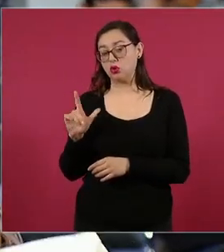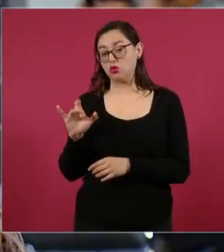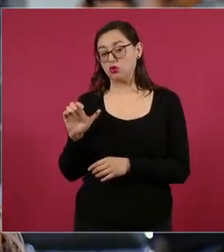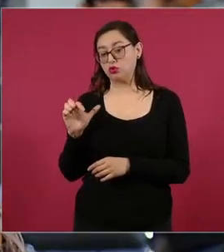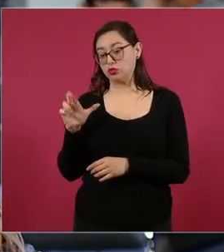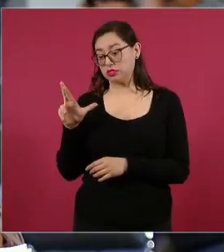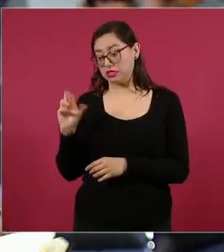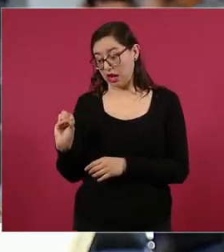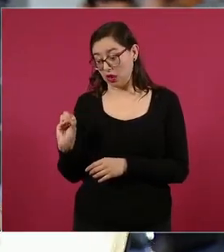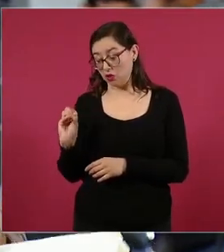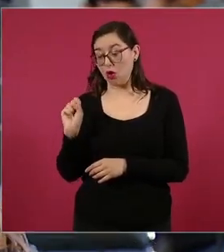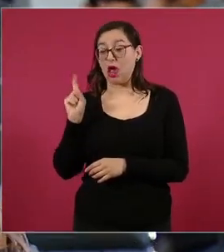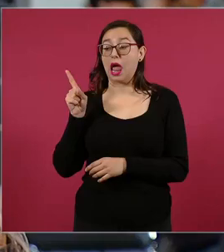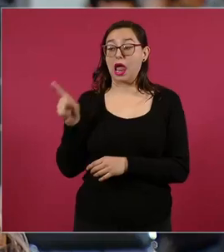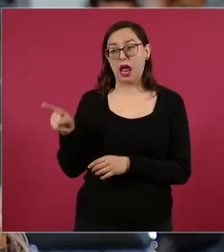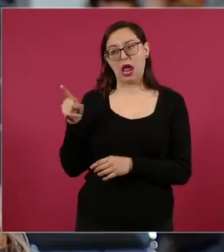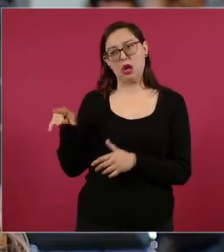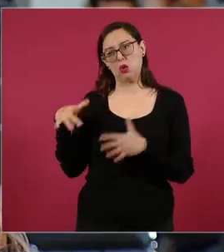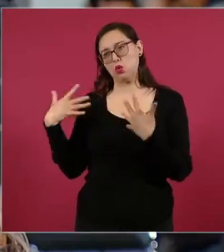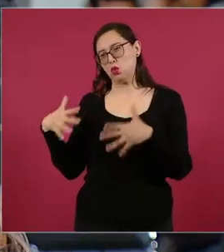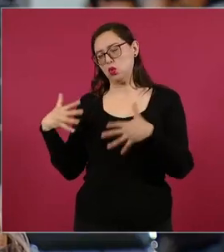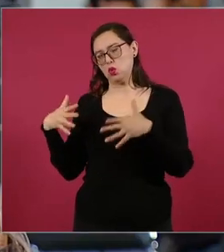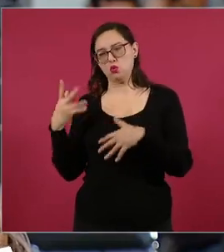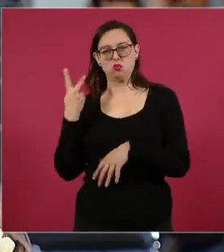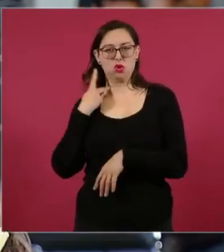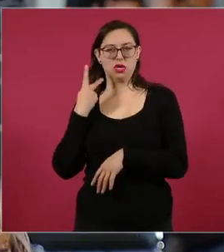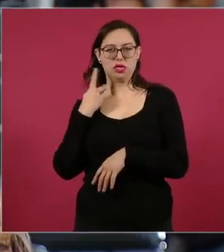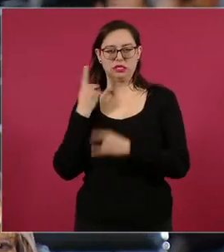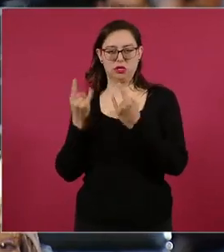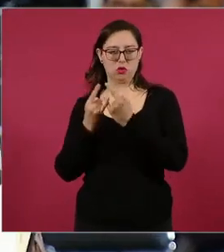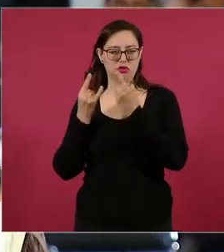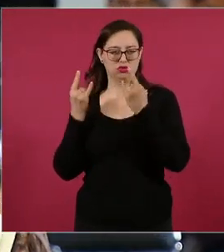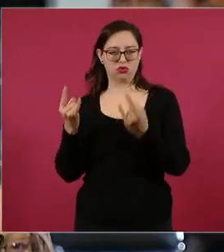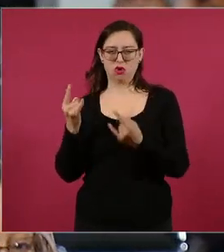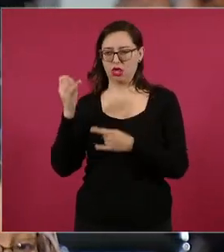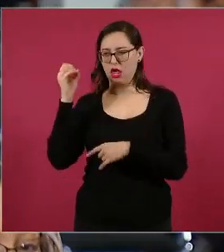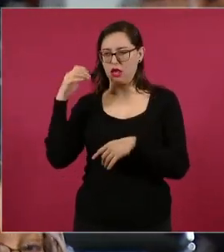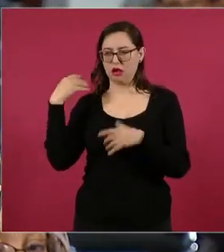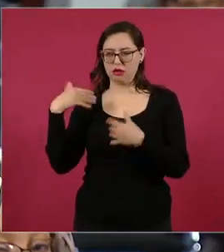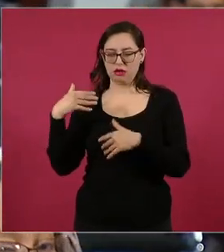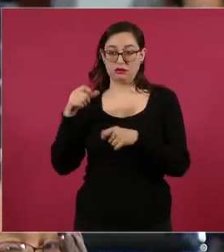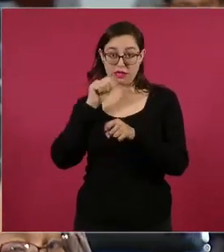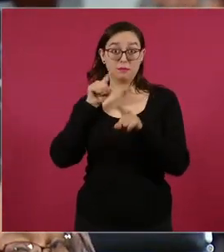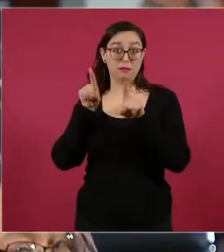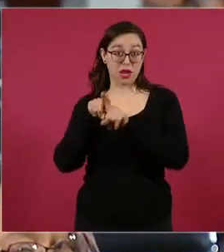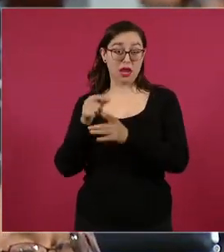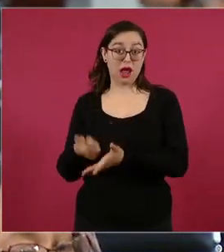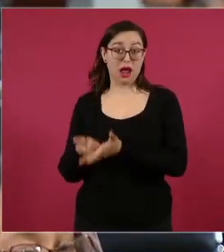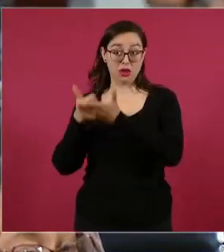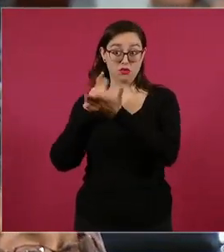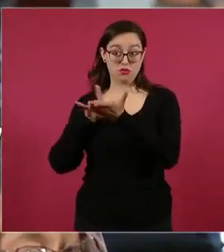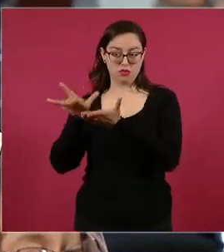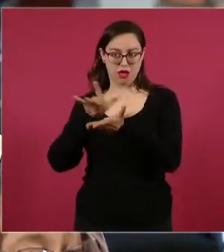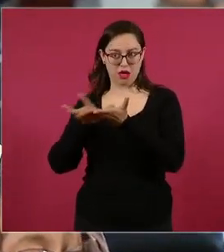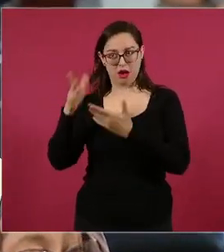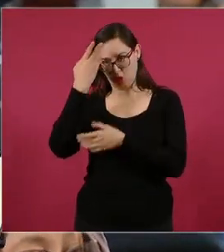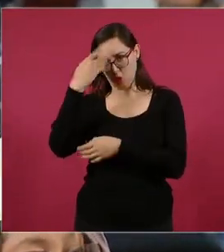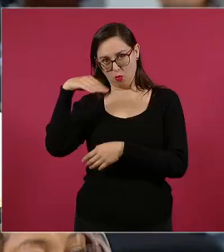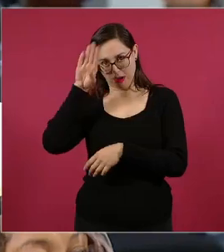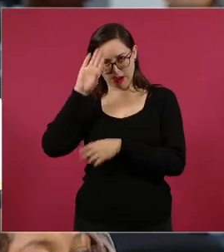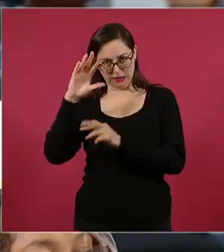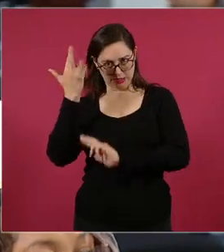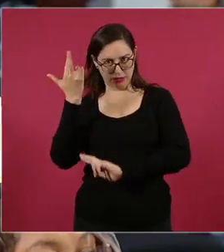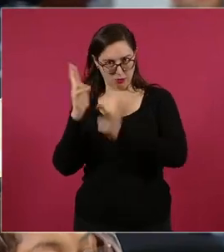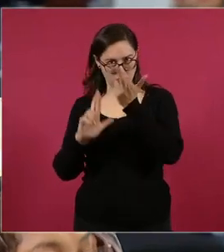y oscura de México y también para beneficio de la Revolución Cubana, dentro de las características y condiciones